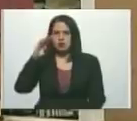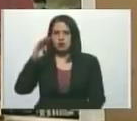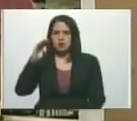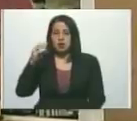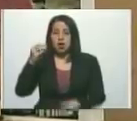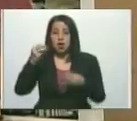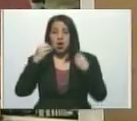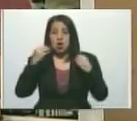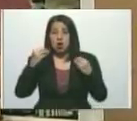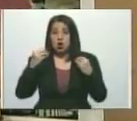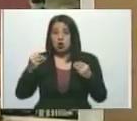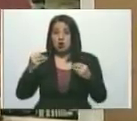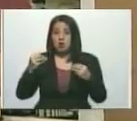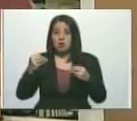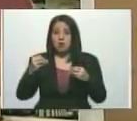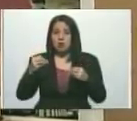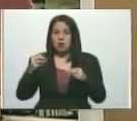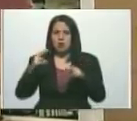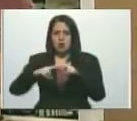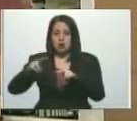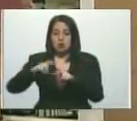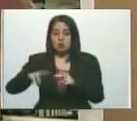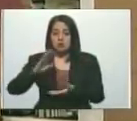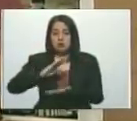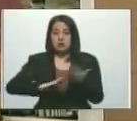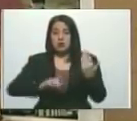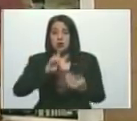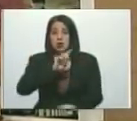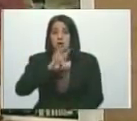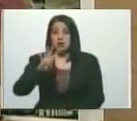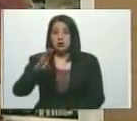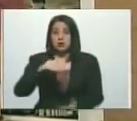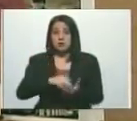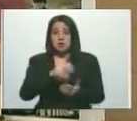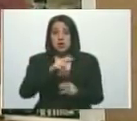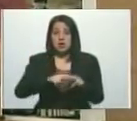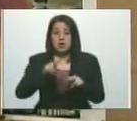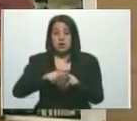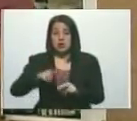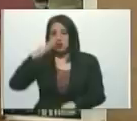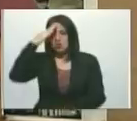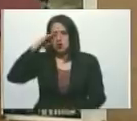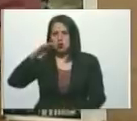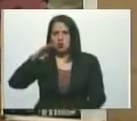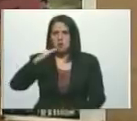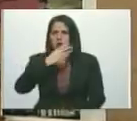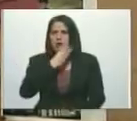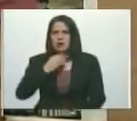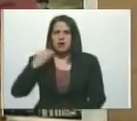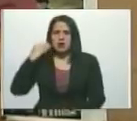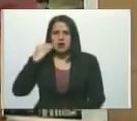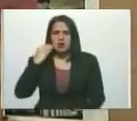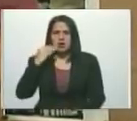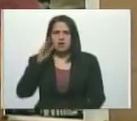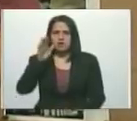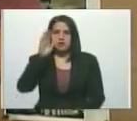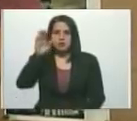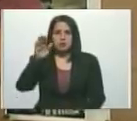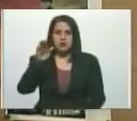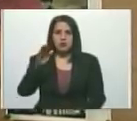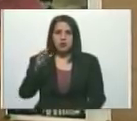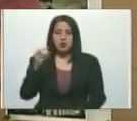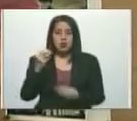Pan, donde sacaron más de 14.000 niños de Cuba en ese momento para convertirlos en un futuro, bueno,